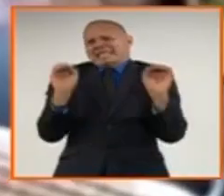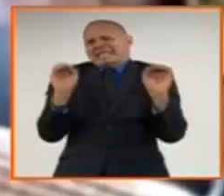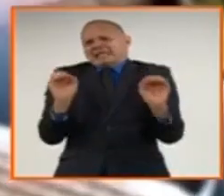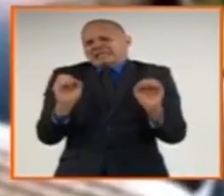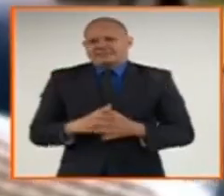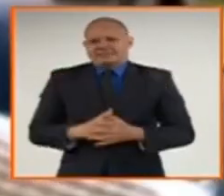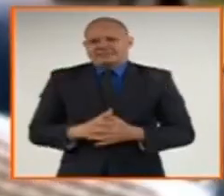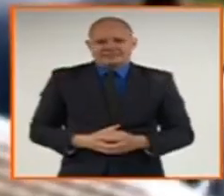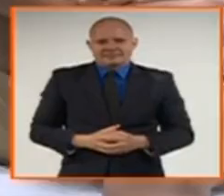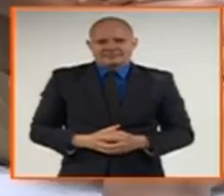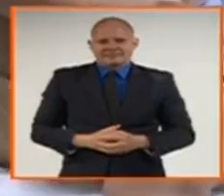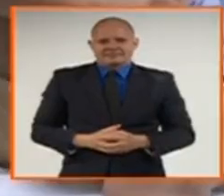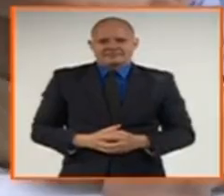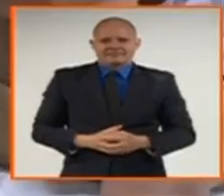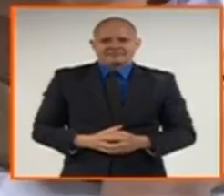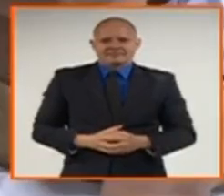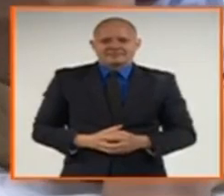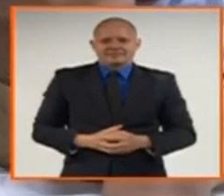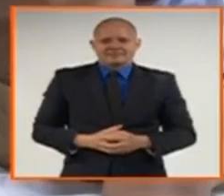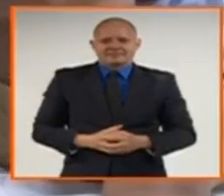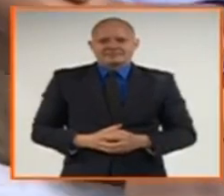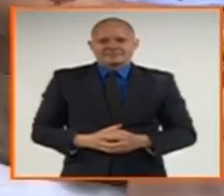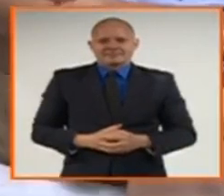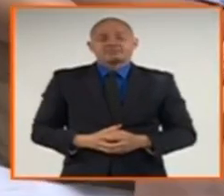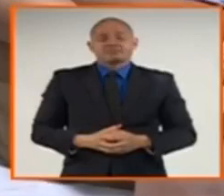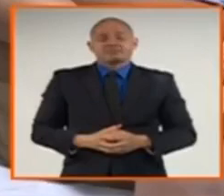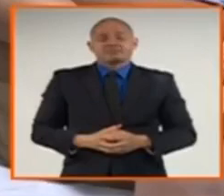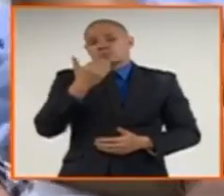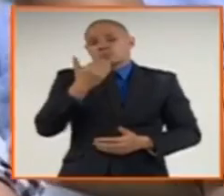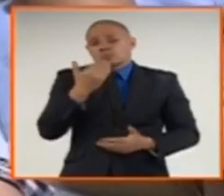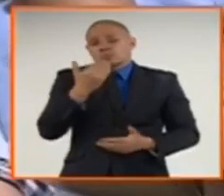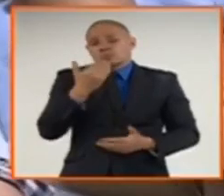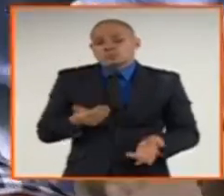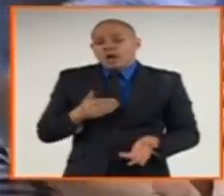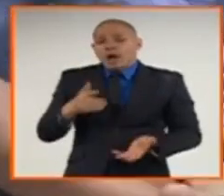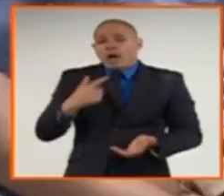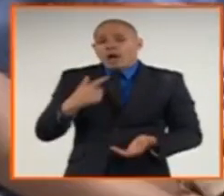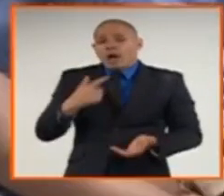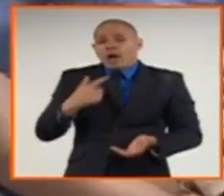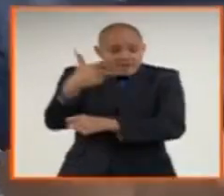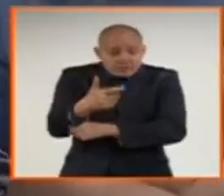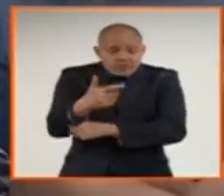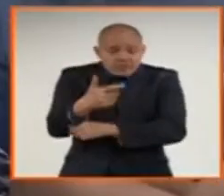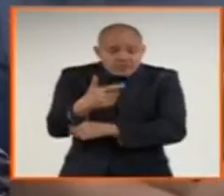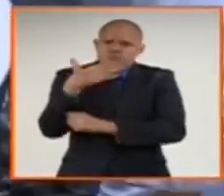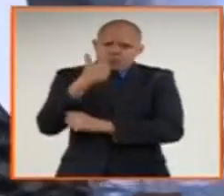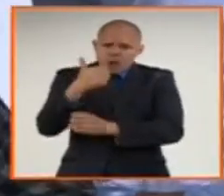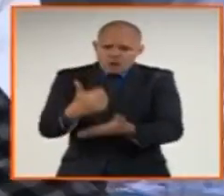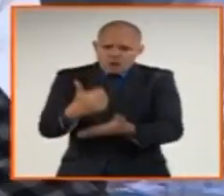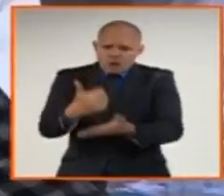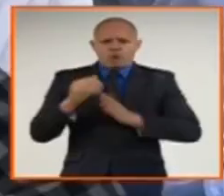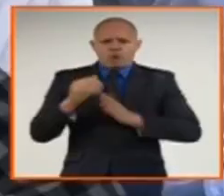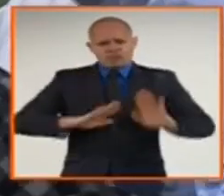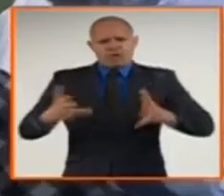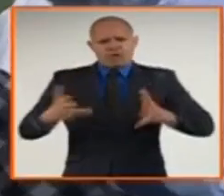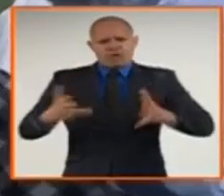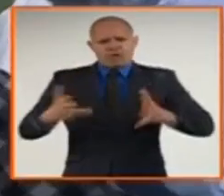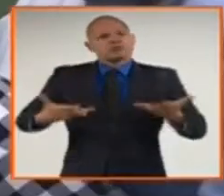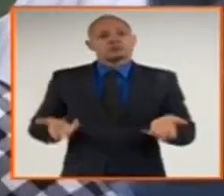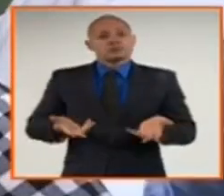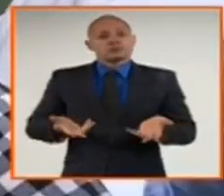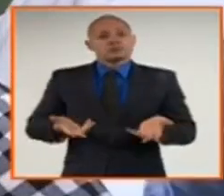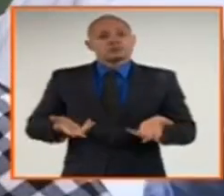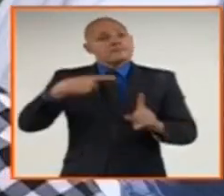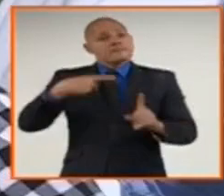Es una buena opción para que el niño se inmunice además estamos contribuyendo con que después más niños